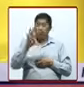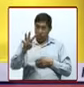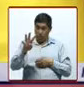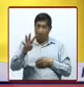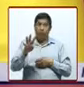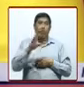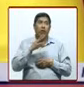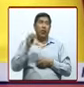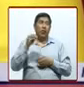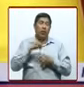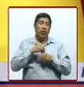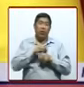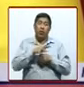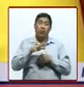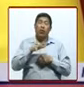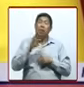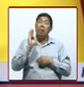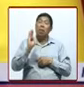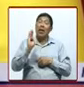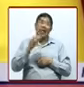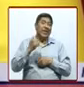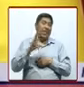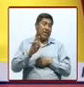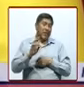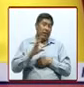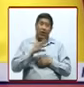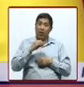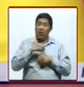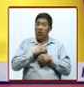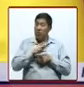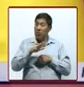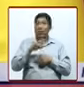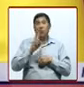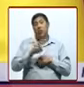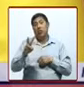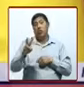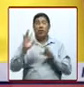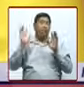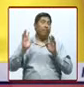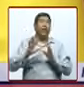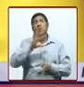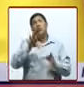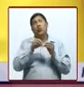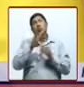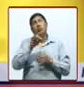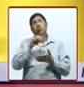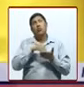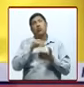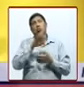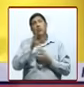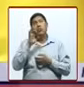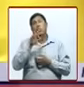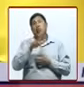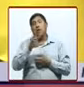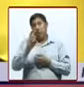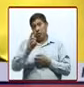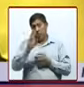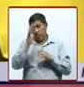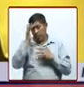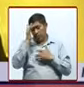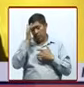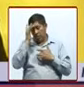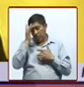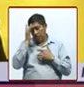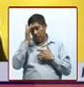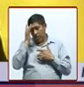454 casos. Influenza tipo B, 17. Para influenza tenemos 22 casos, lo que suma un total de 8.936 casos que han